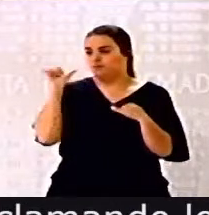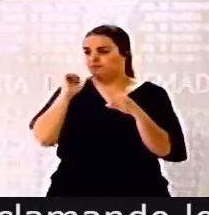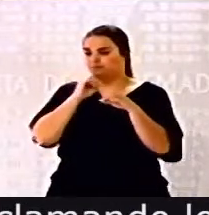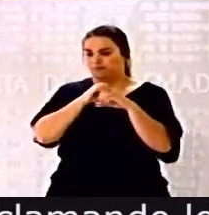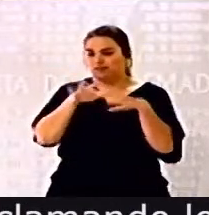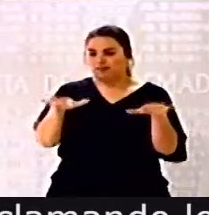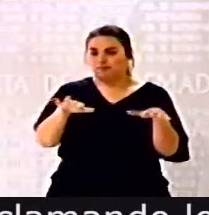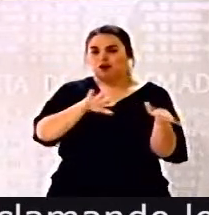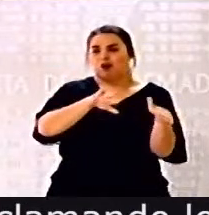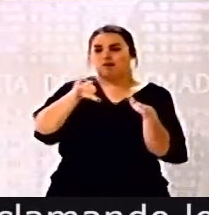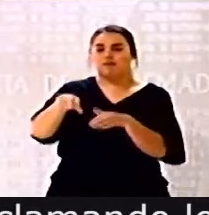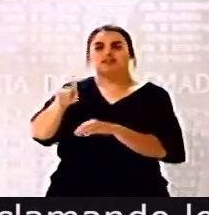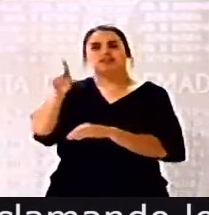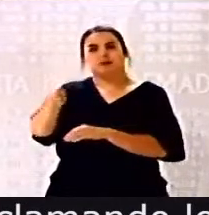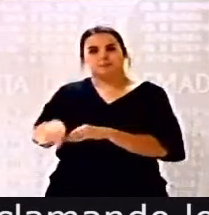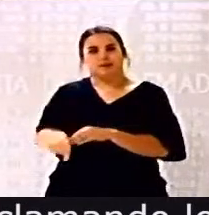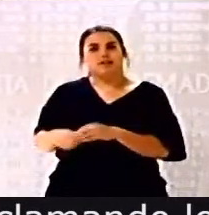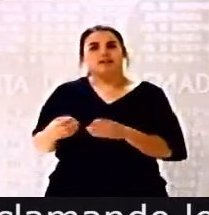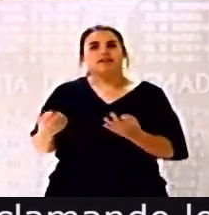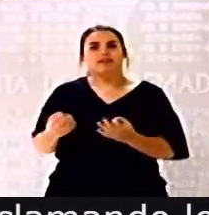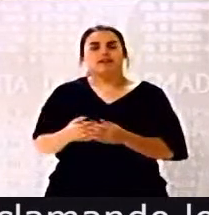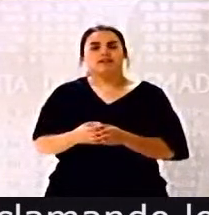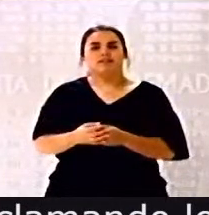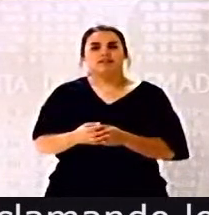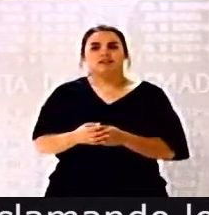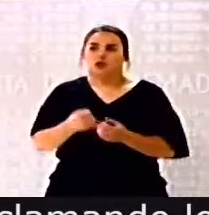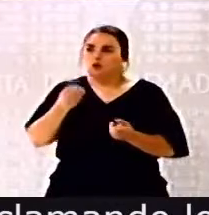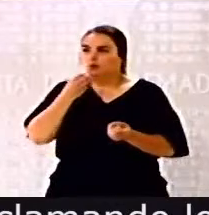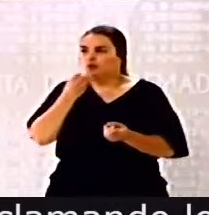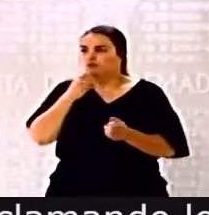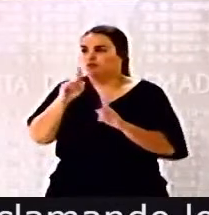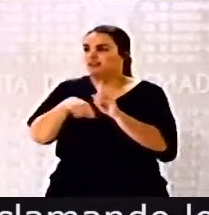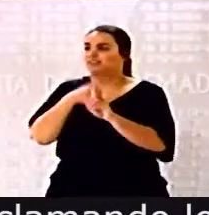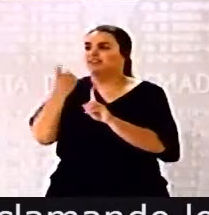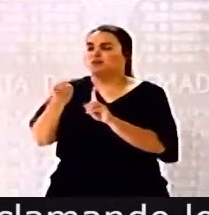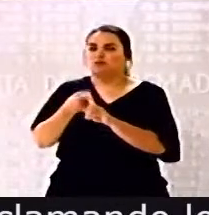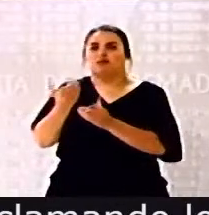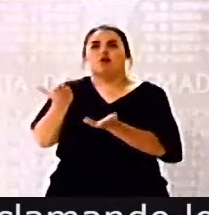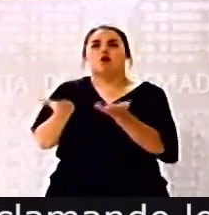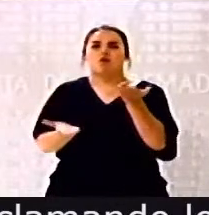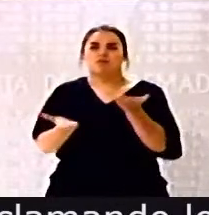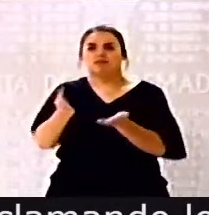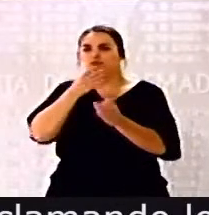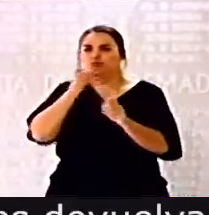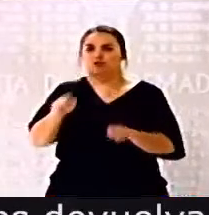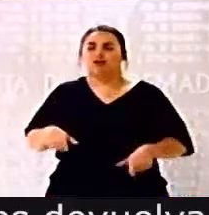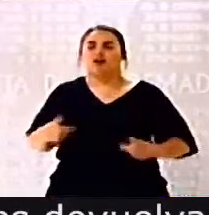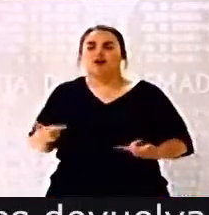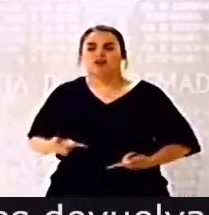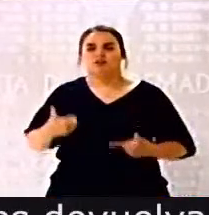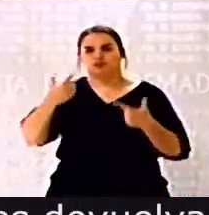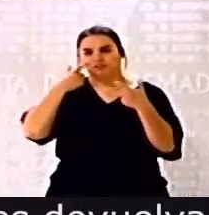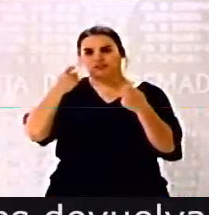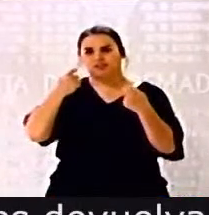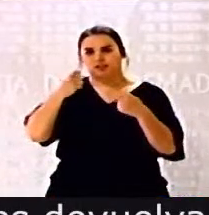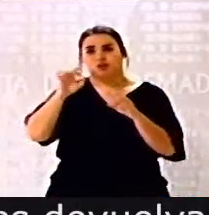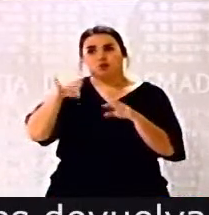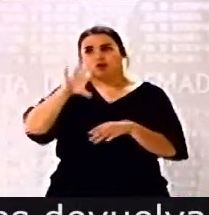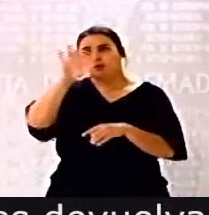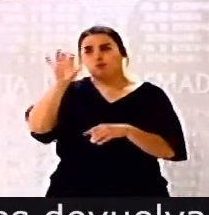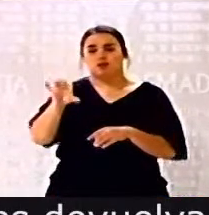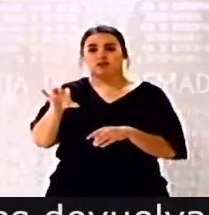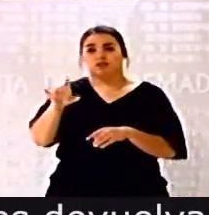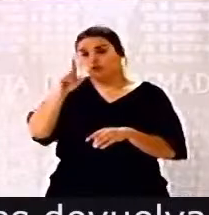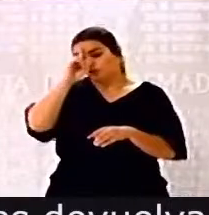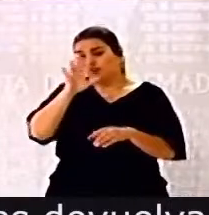pandemia, sino también pues que se les devuelva se les compense por ese gasto sanitario en el reparto a las comunidades. No sé